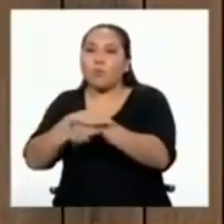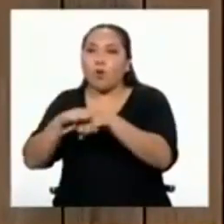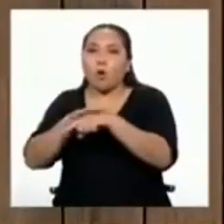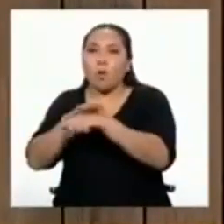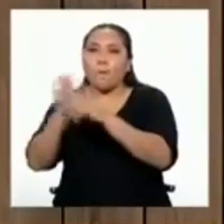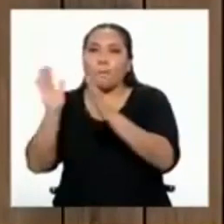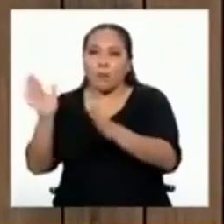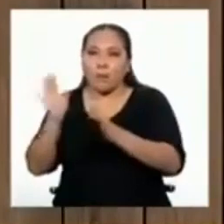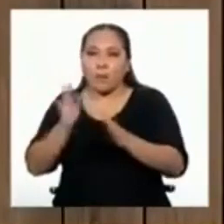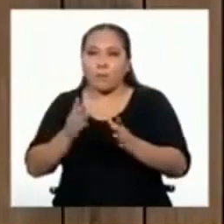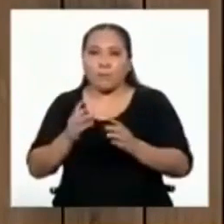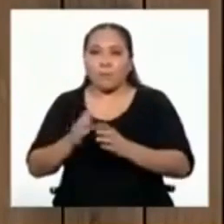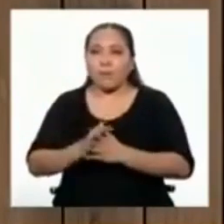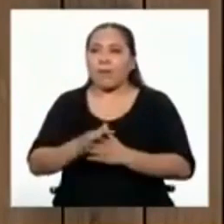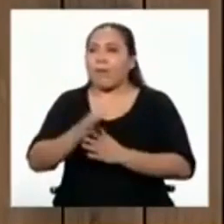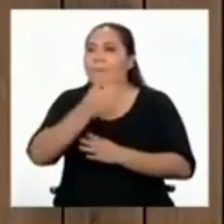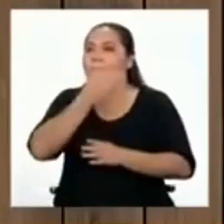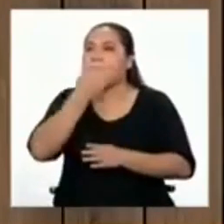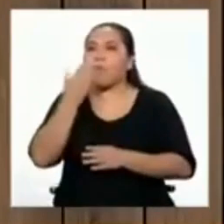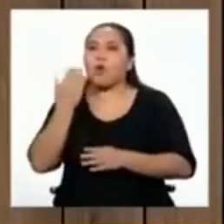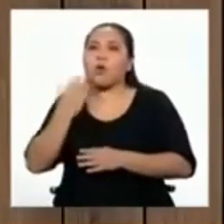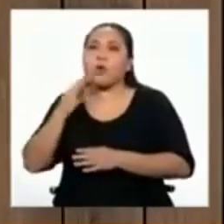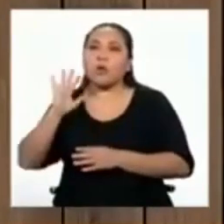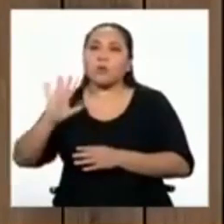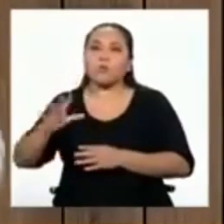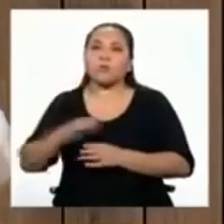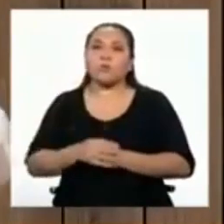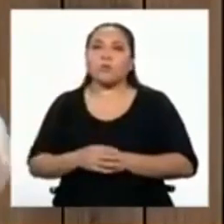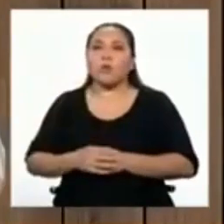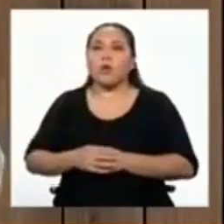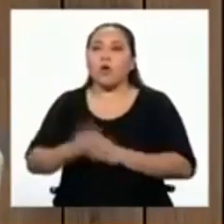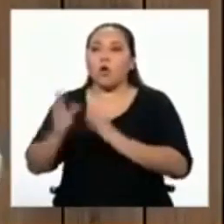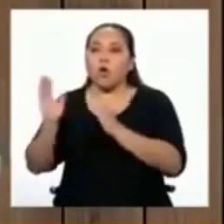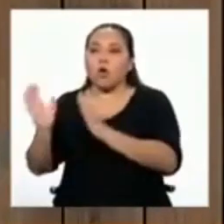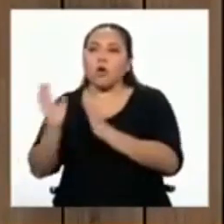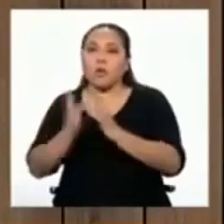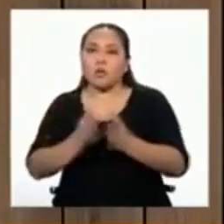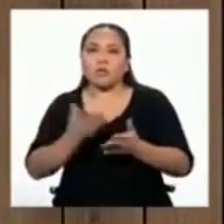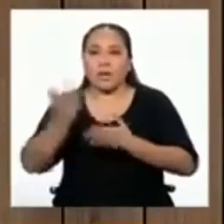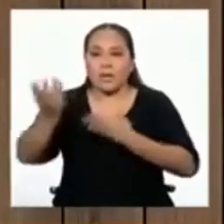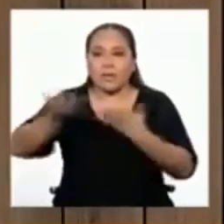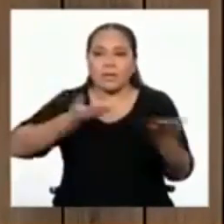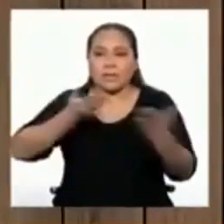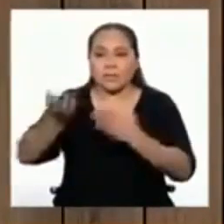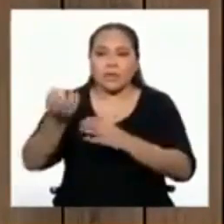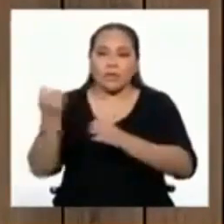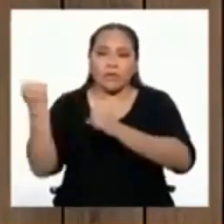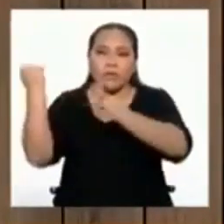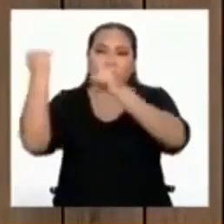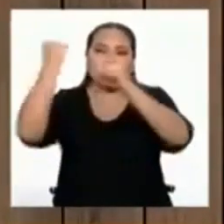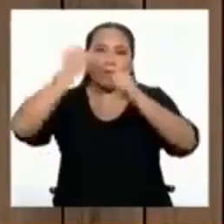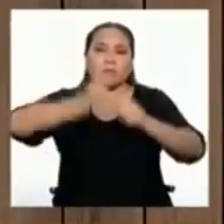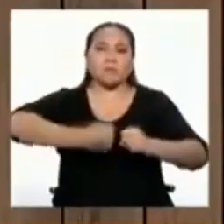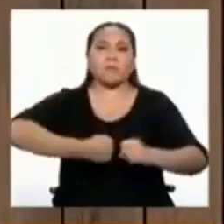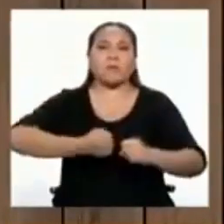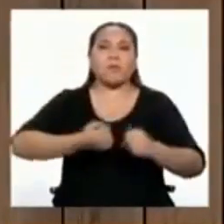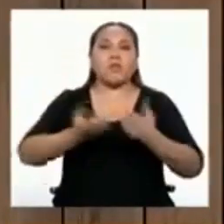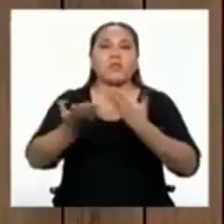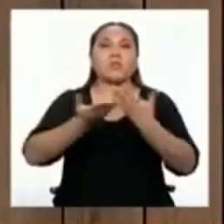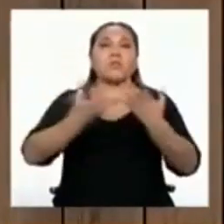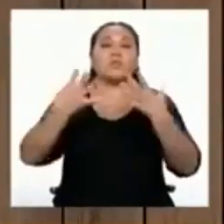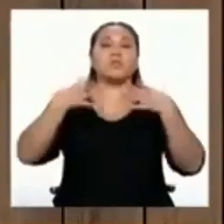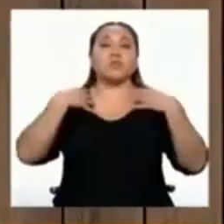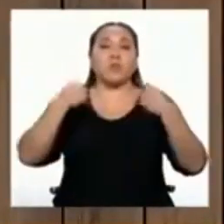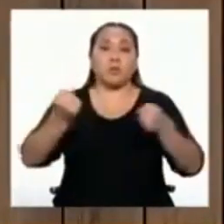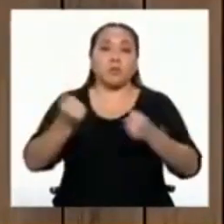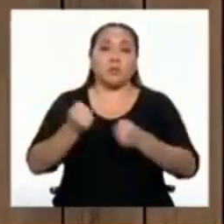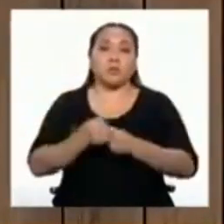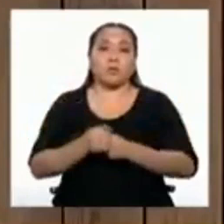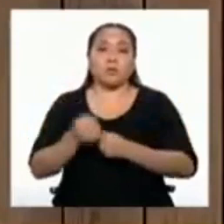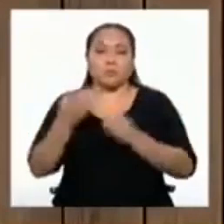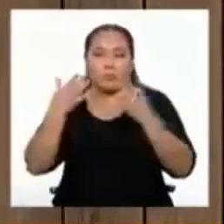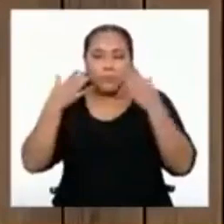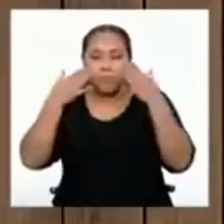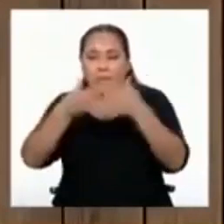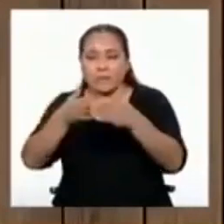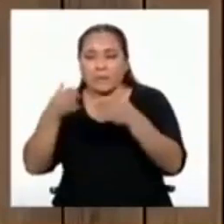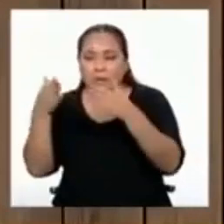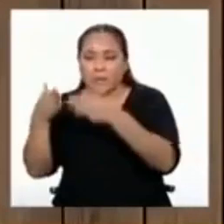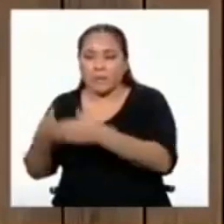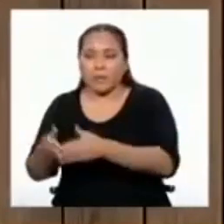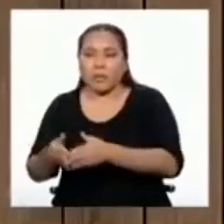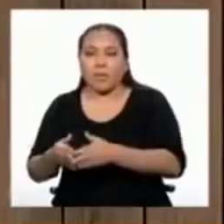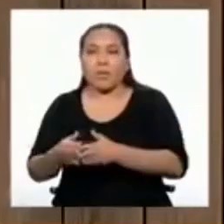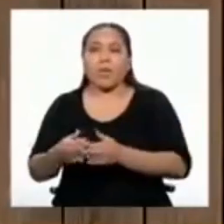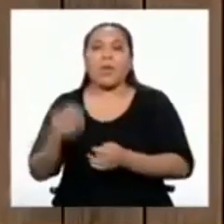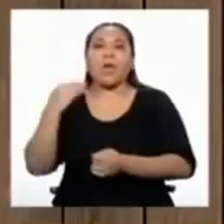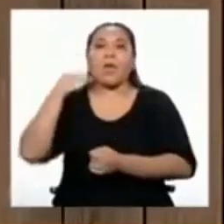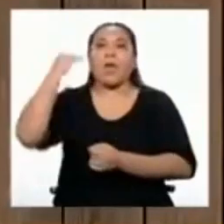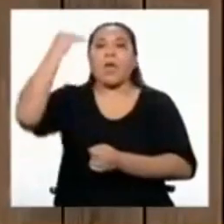cual considera la organización, atención y fortalecimiento de los servicios de salud, tomando en cuenta especialmente las personas